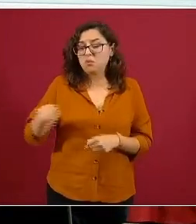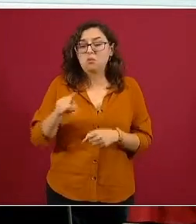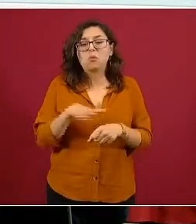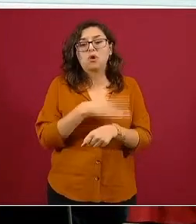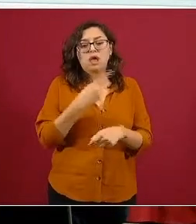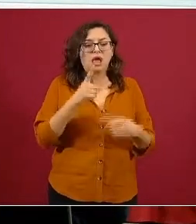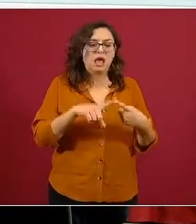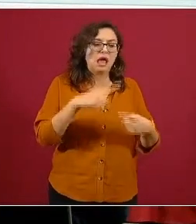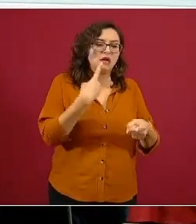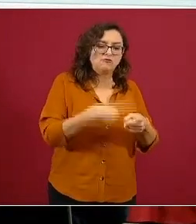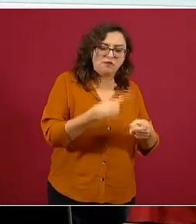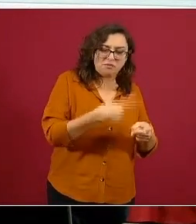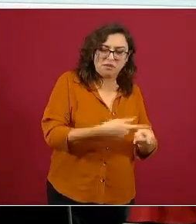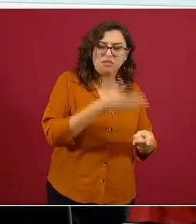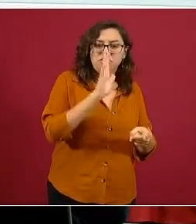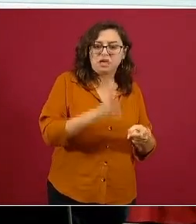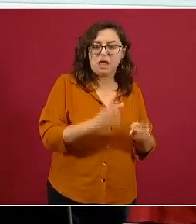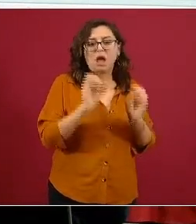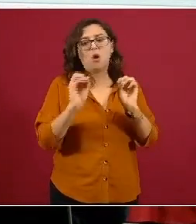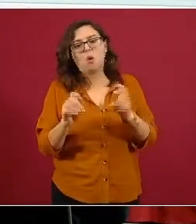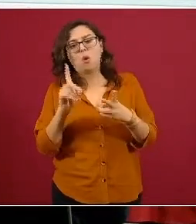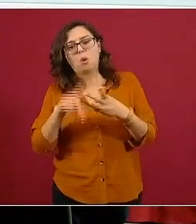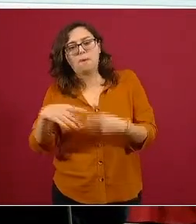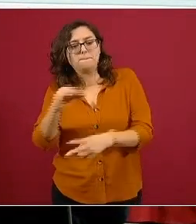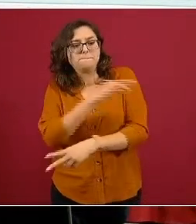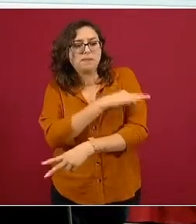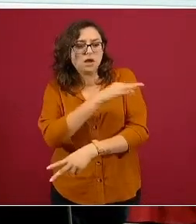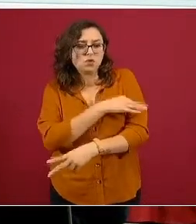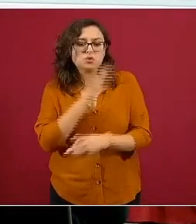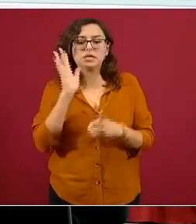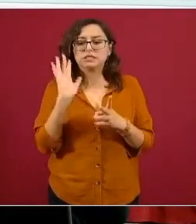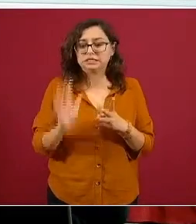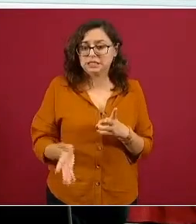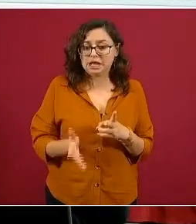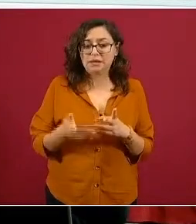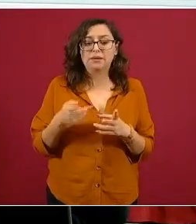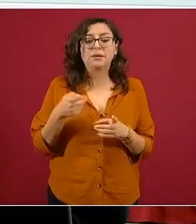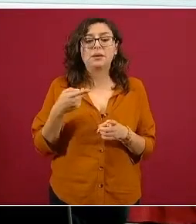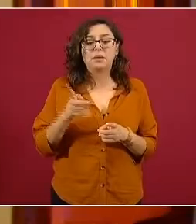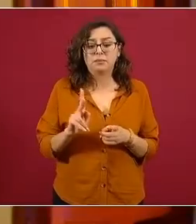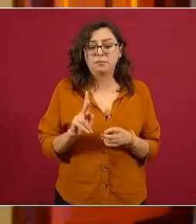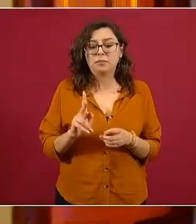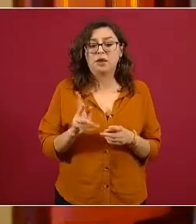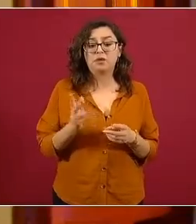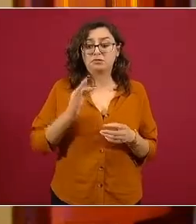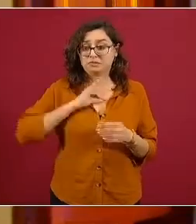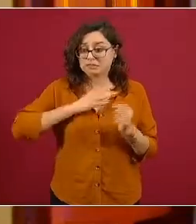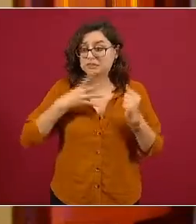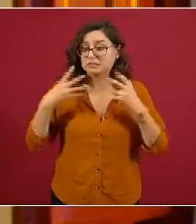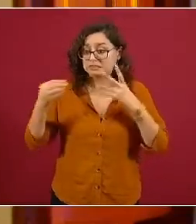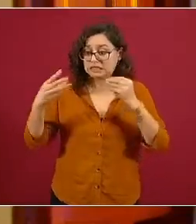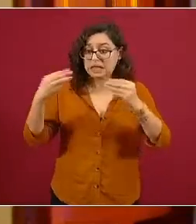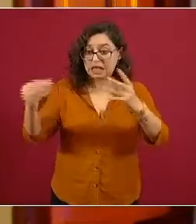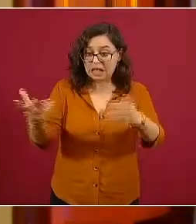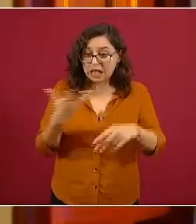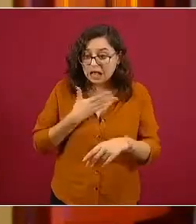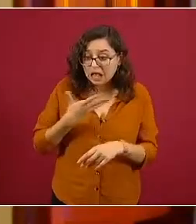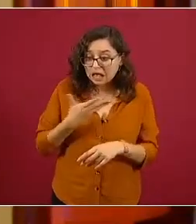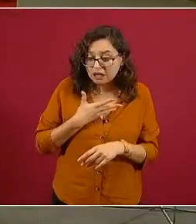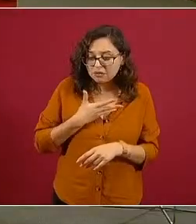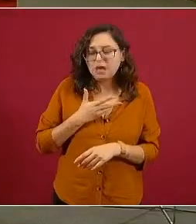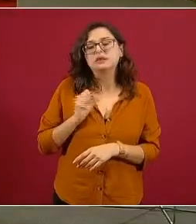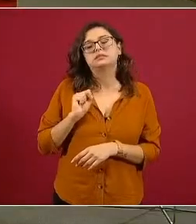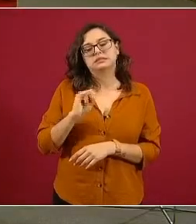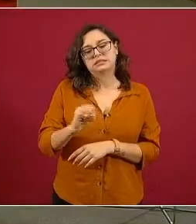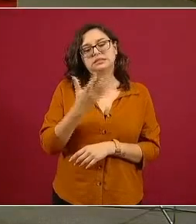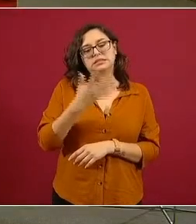las vacunamos de forma sistemática, sino que solamente en caso de los brotes a la población de 10 a 39 años, siempre y cuando